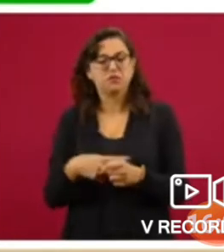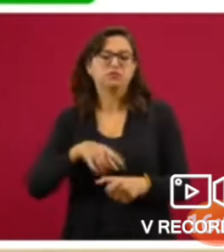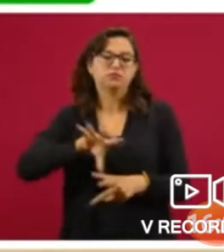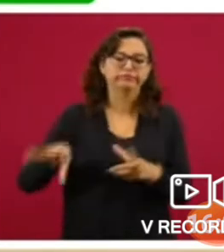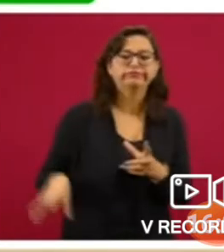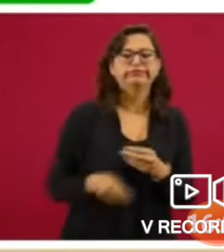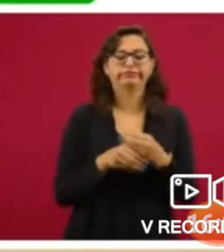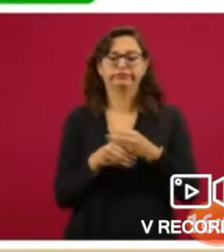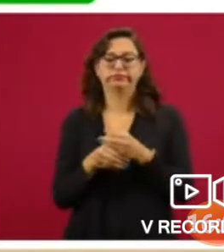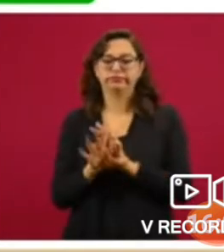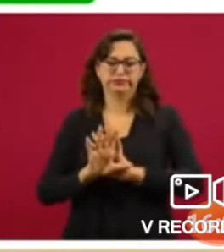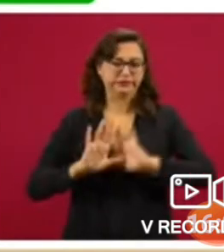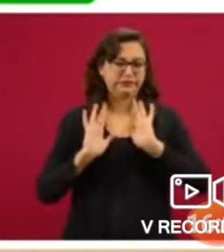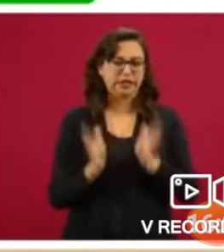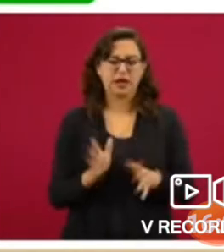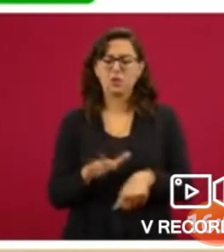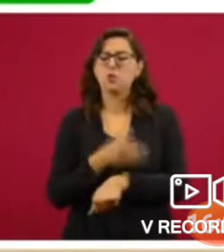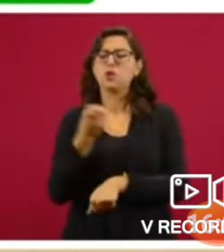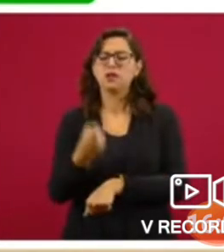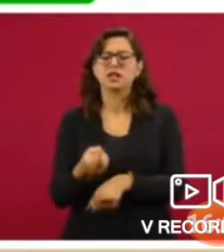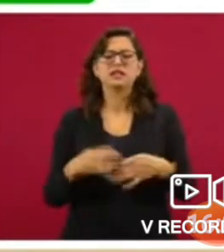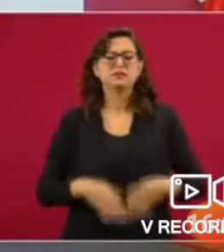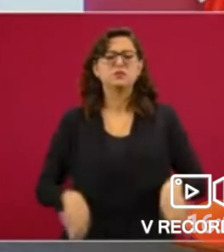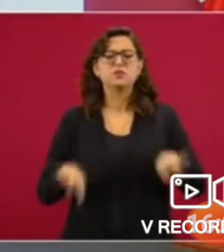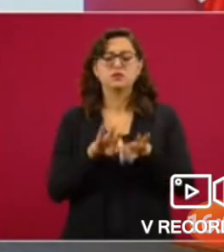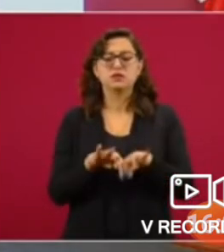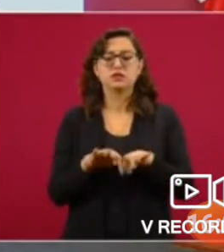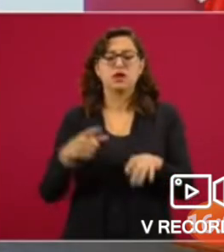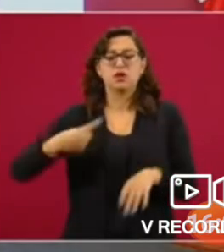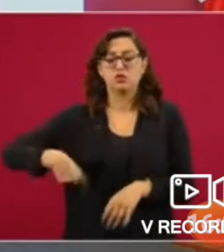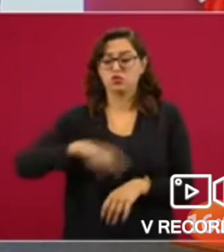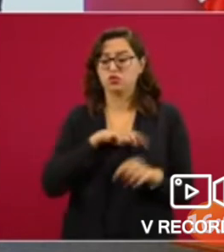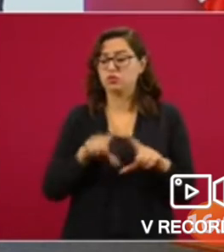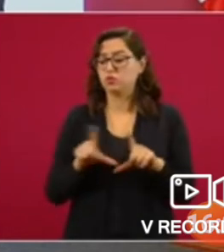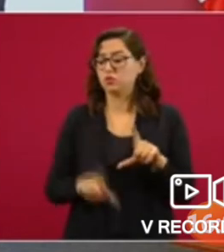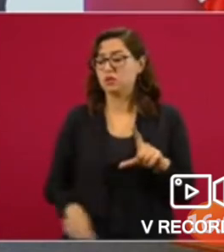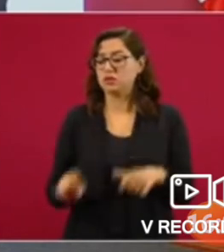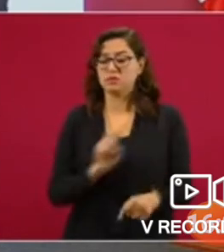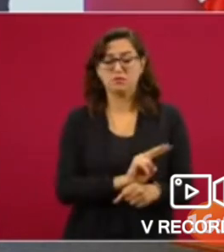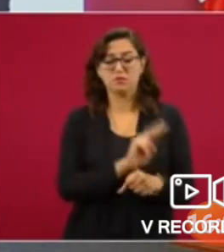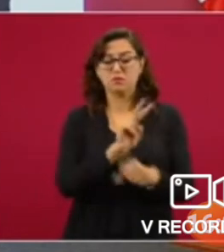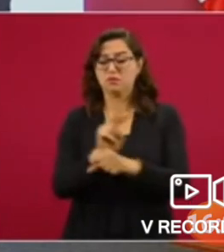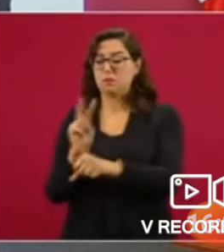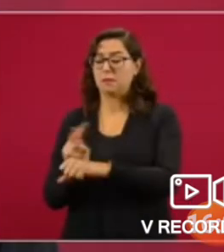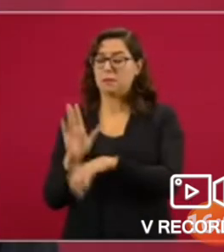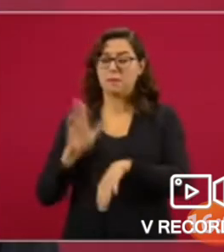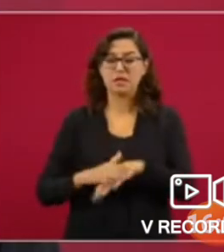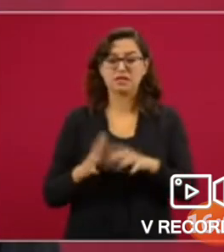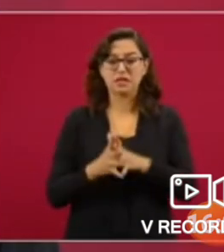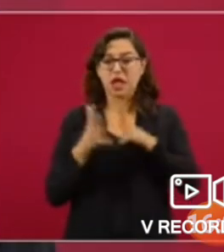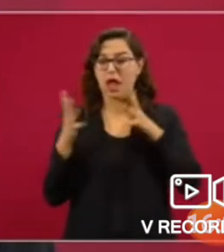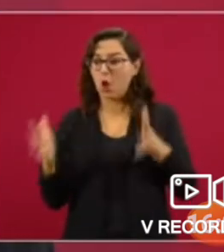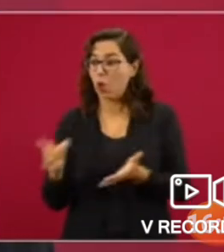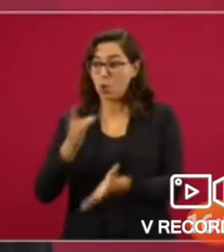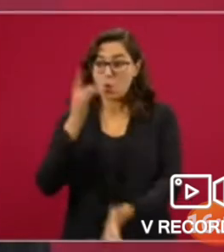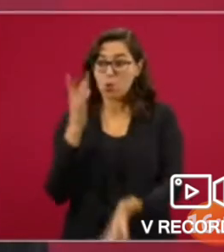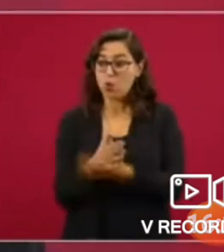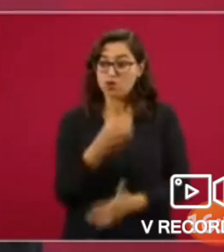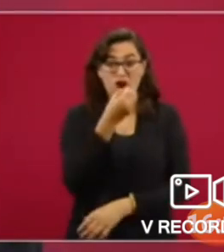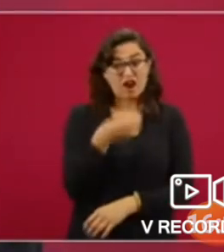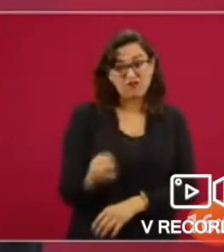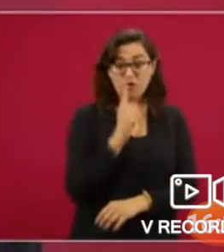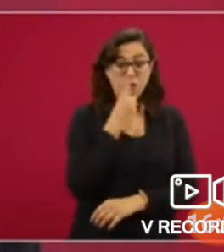eso? Porque en México hemos buscado una vigilancia epidemiológica amplia que no depende exclusivamente de